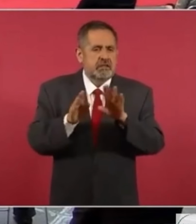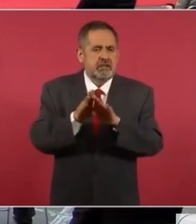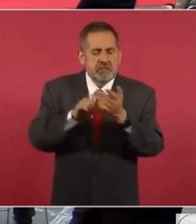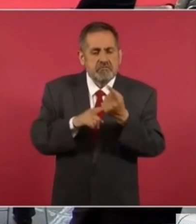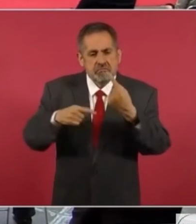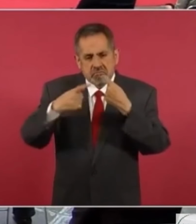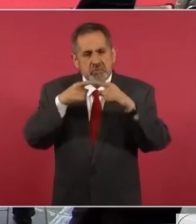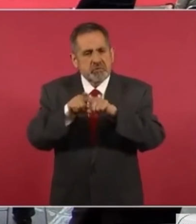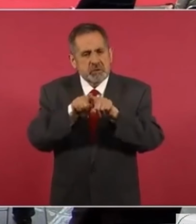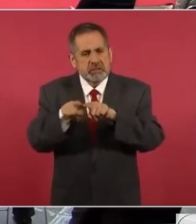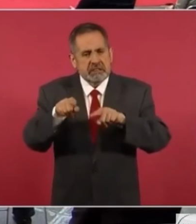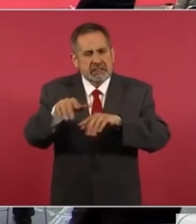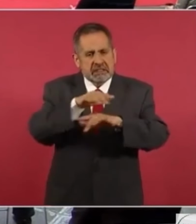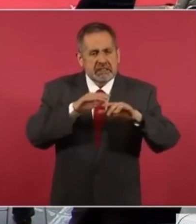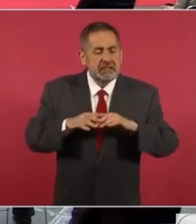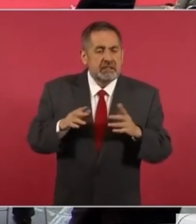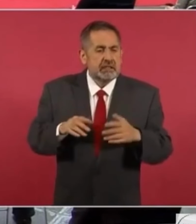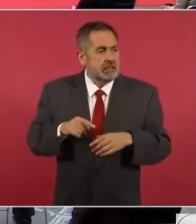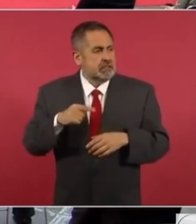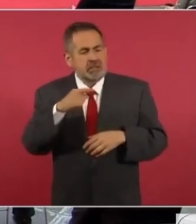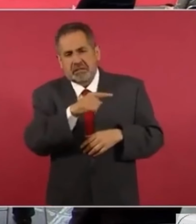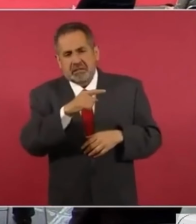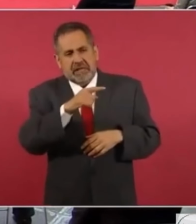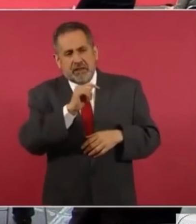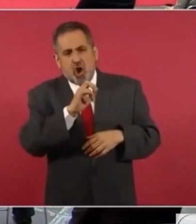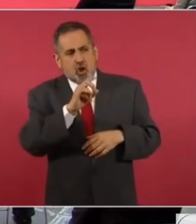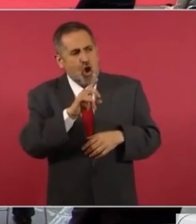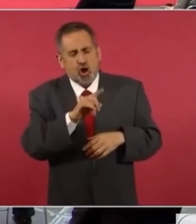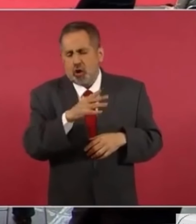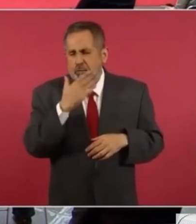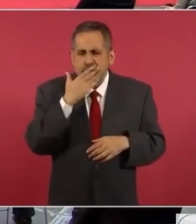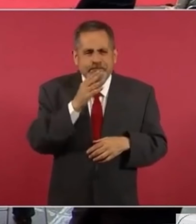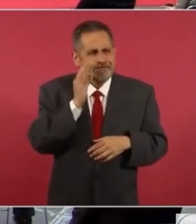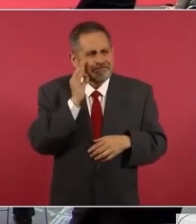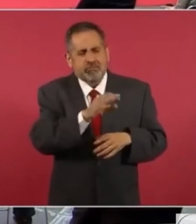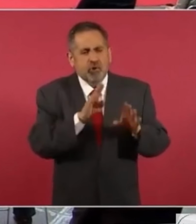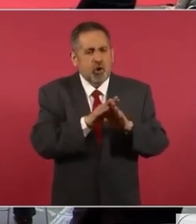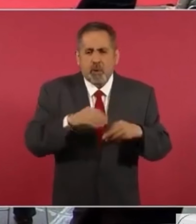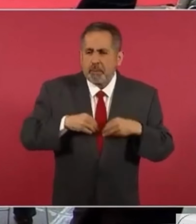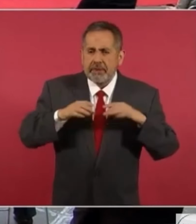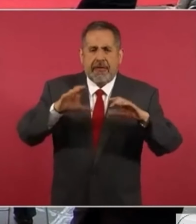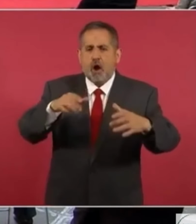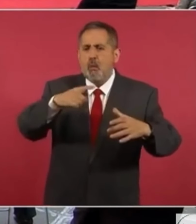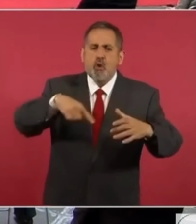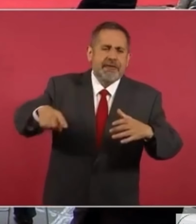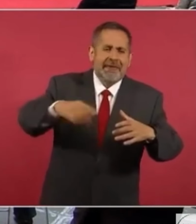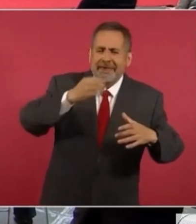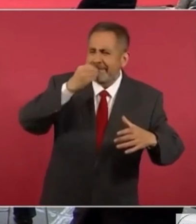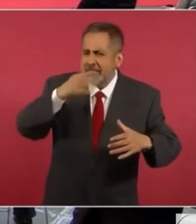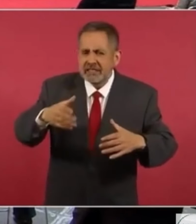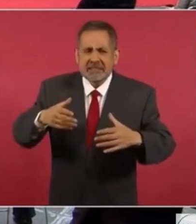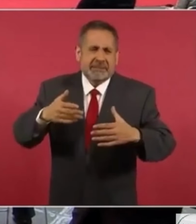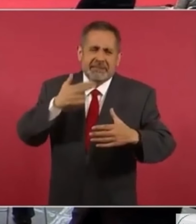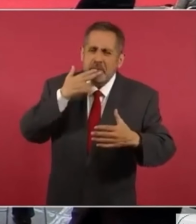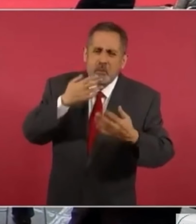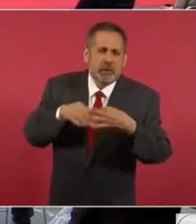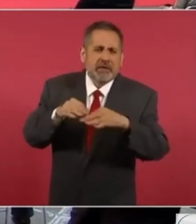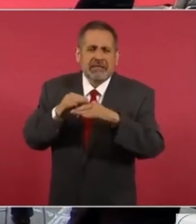los hermanos las virtudes de la vida en comunidad,